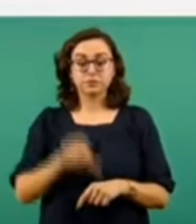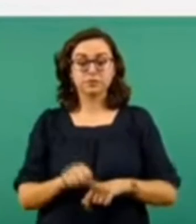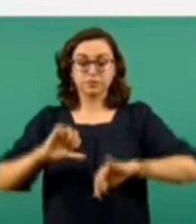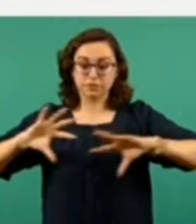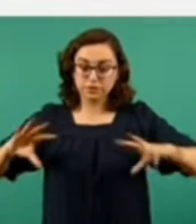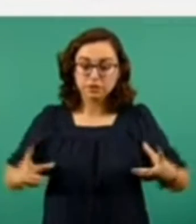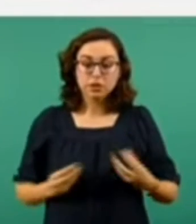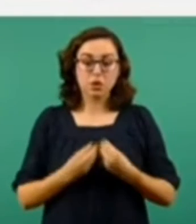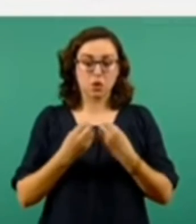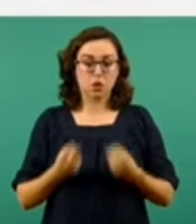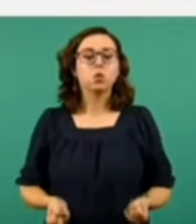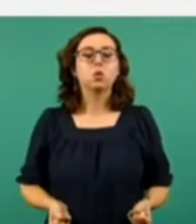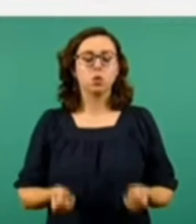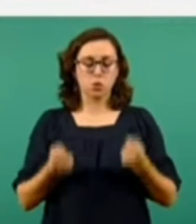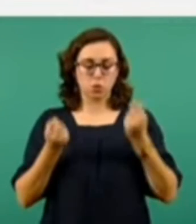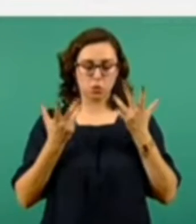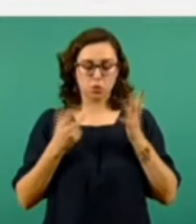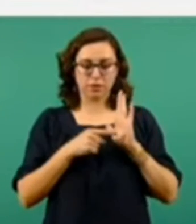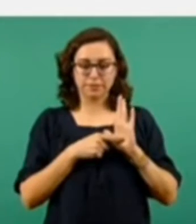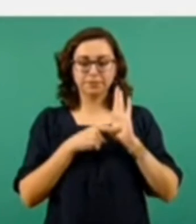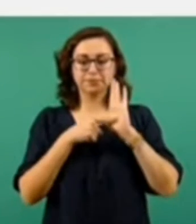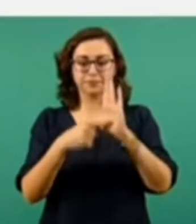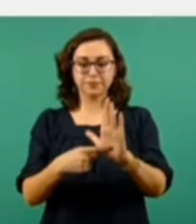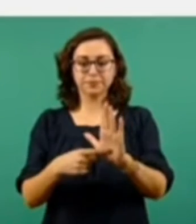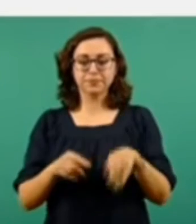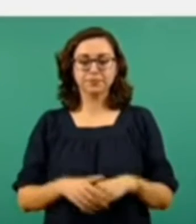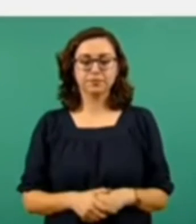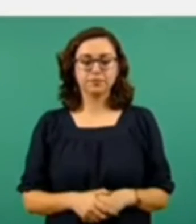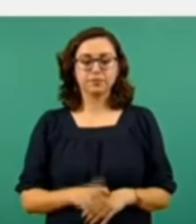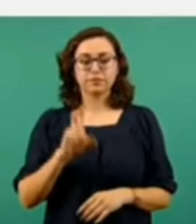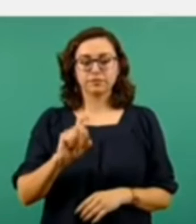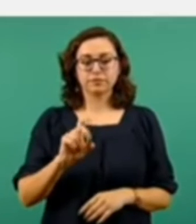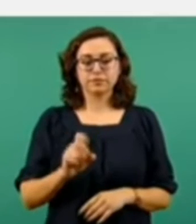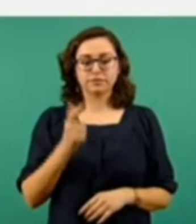para efectos de la totalidad de las vacunas.